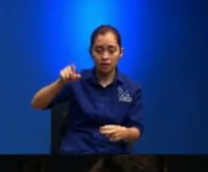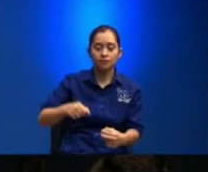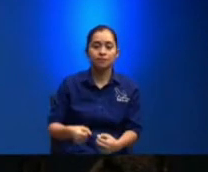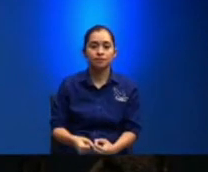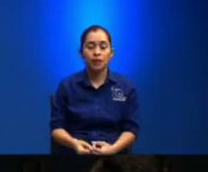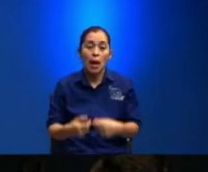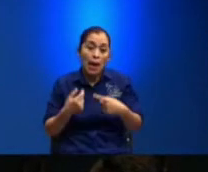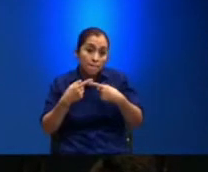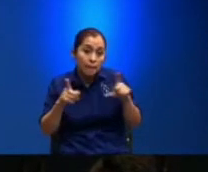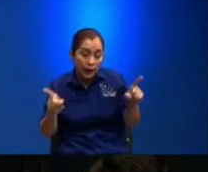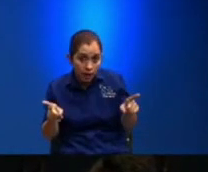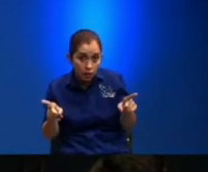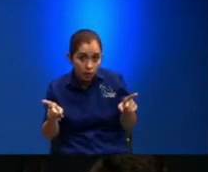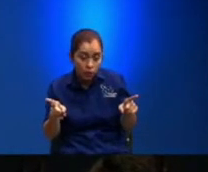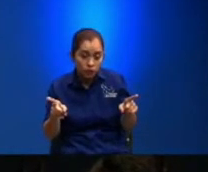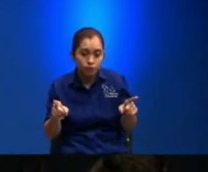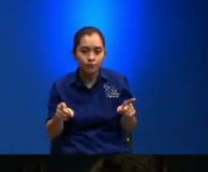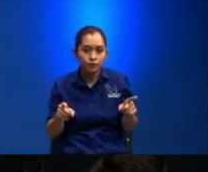de acá